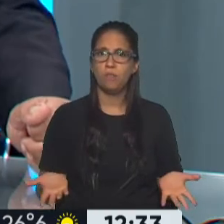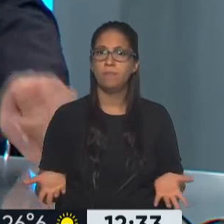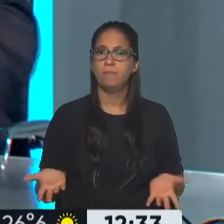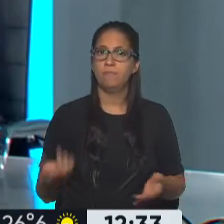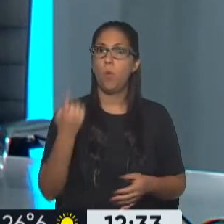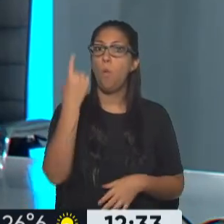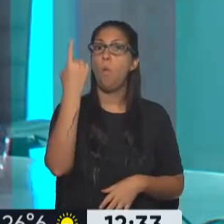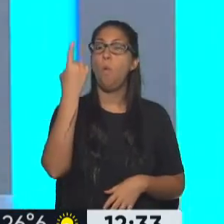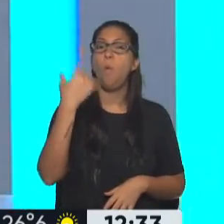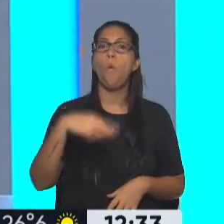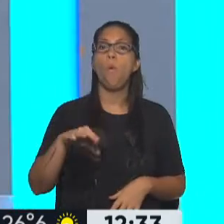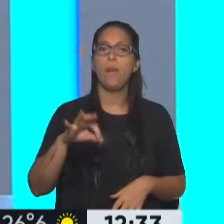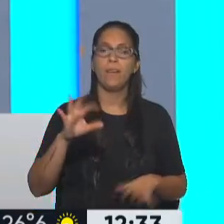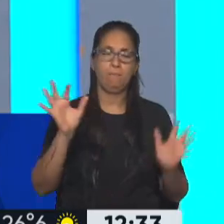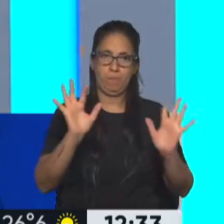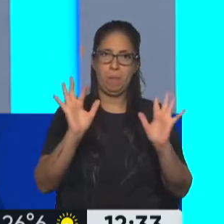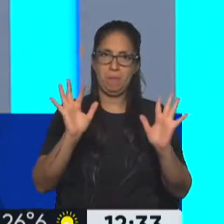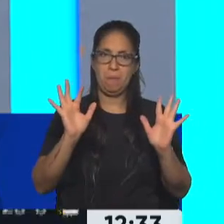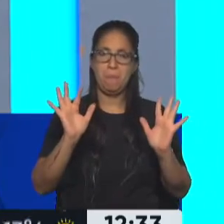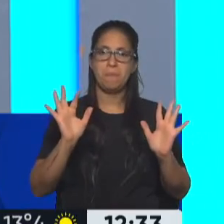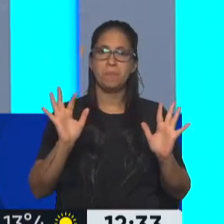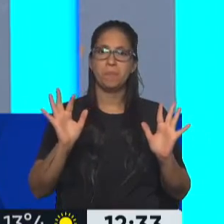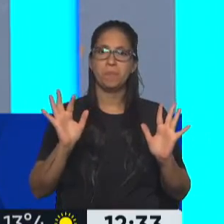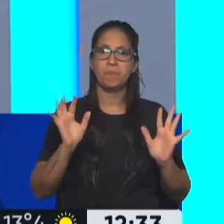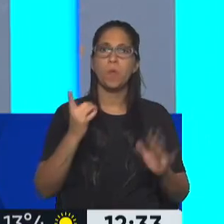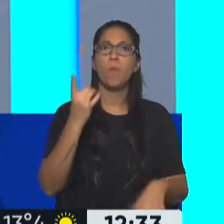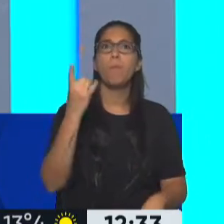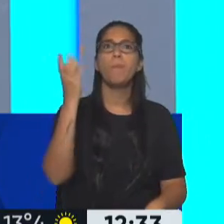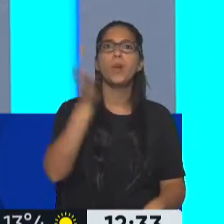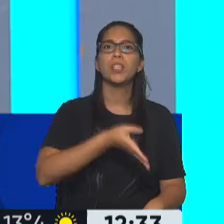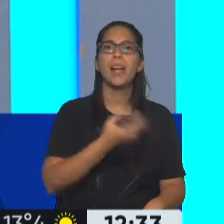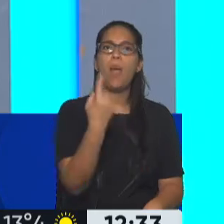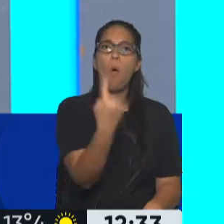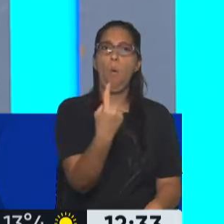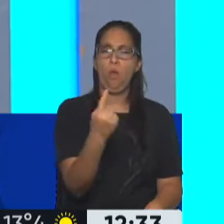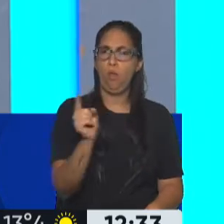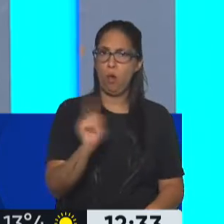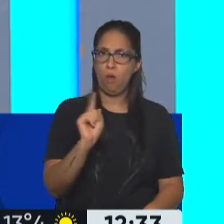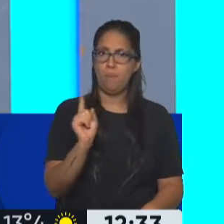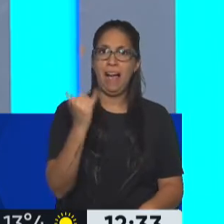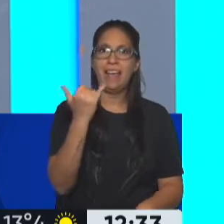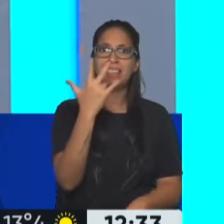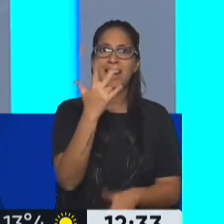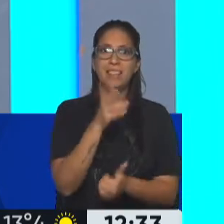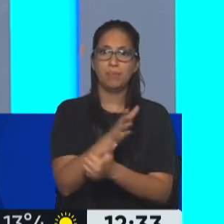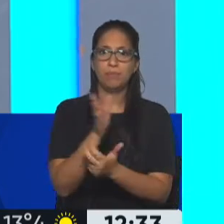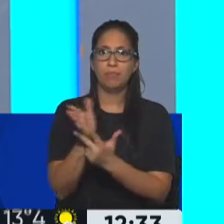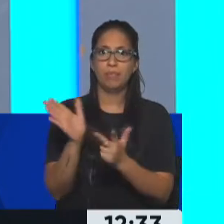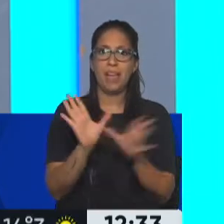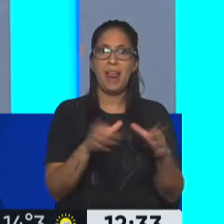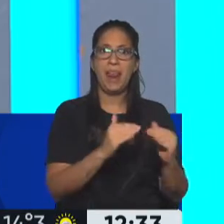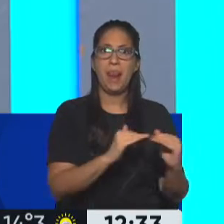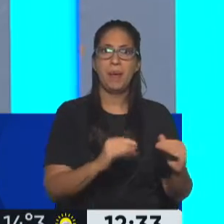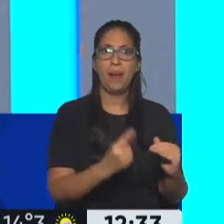una única, no hay un único porcentaje. ¿Por qué? Hay 3 niveles. El nivel 1 es